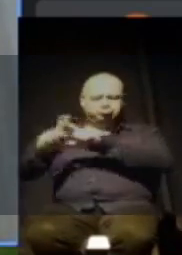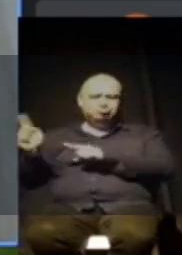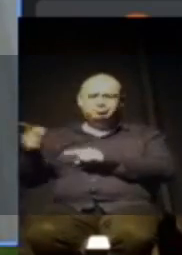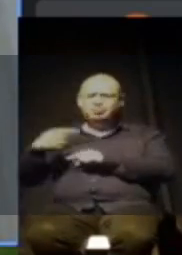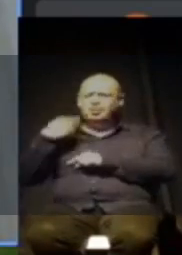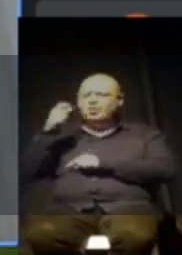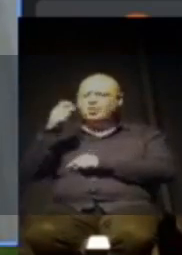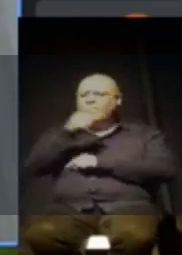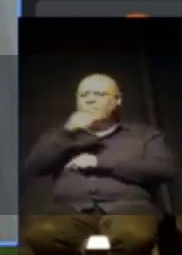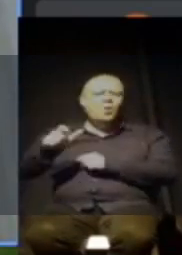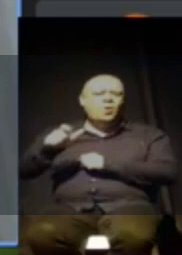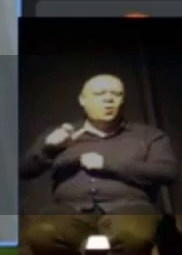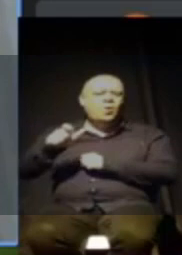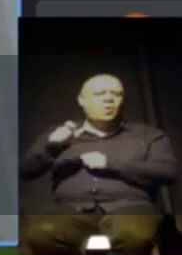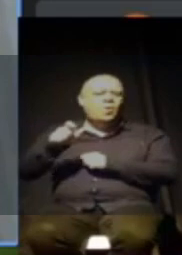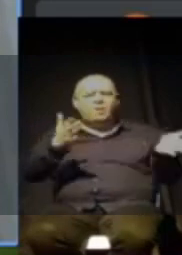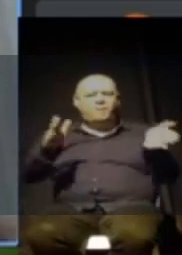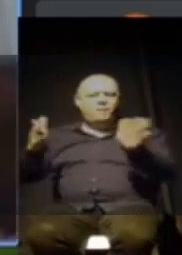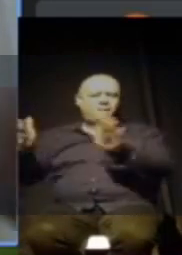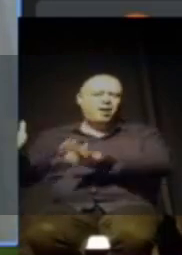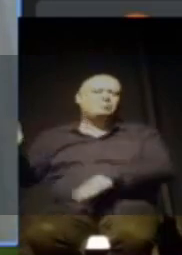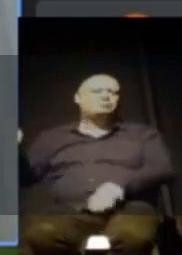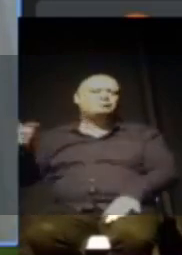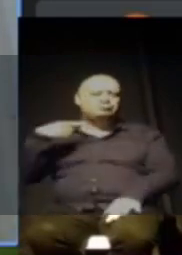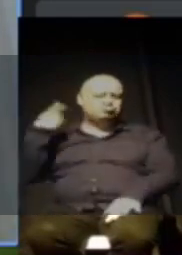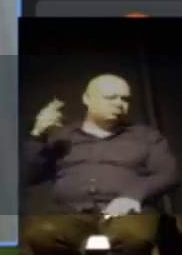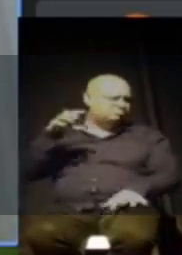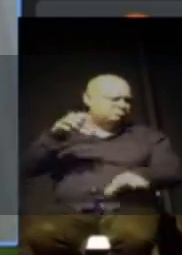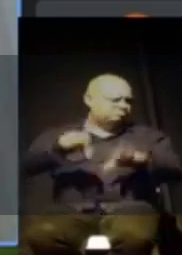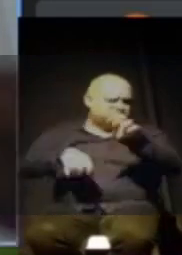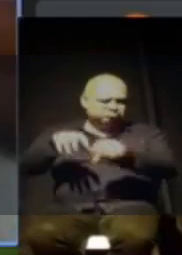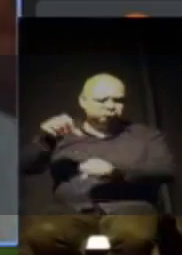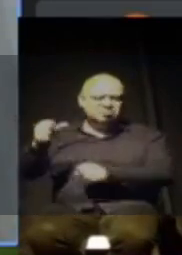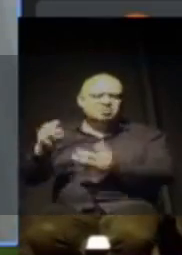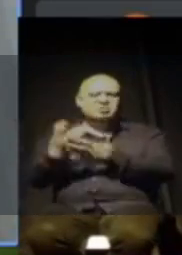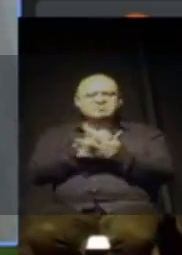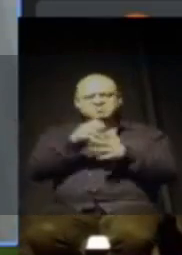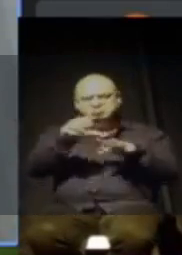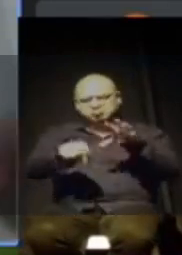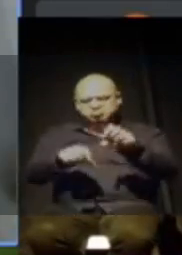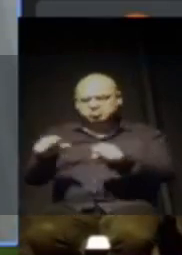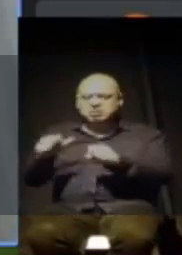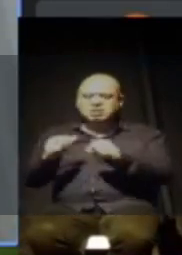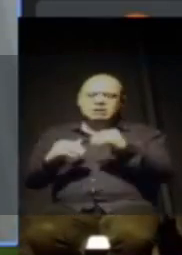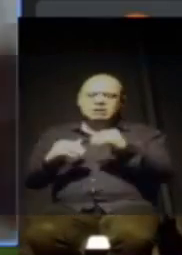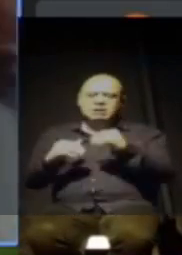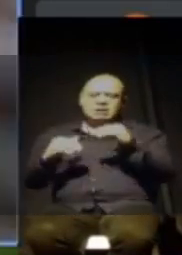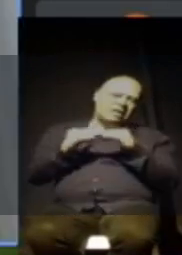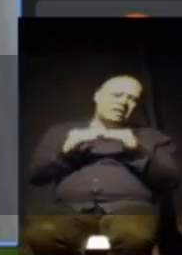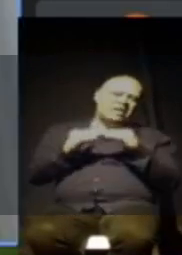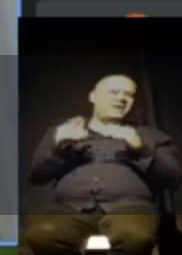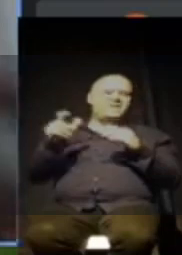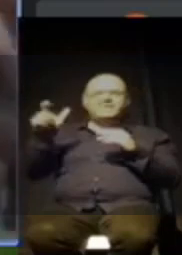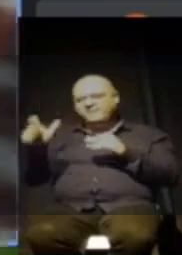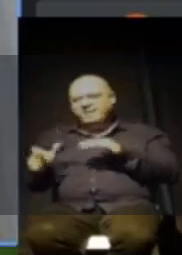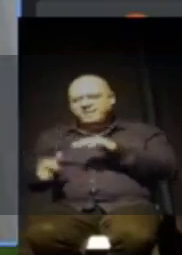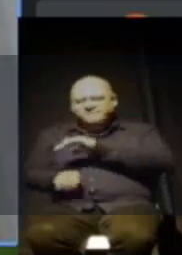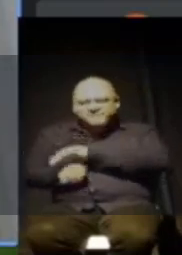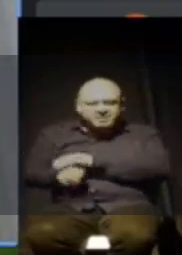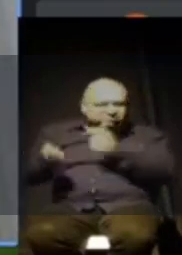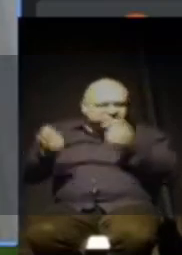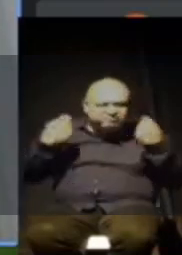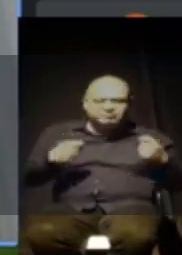la humanidad. Vuelvo al tema. Invasiones, colonizaciones, esclavizaciones, tratas,